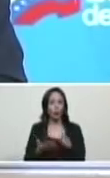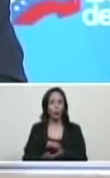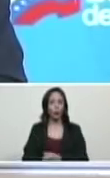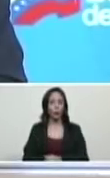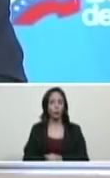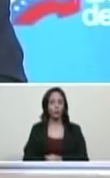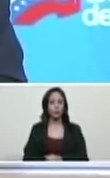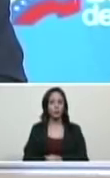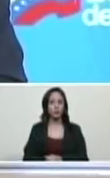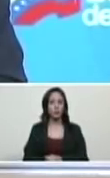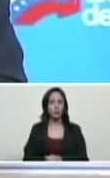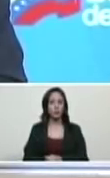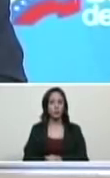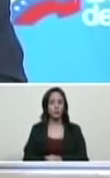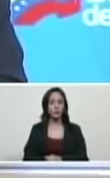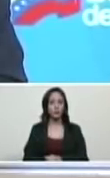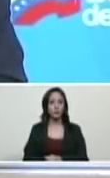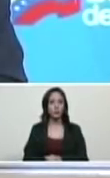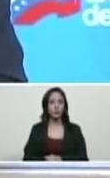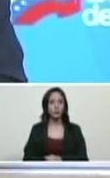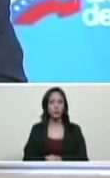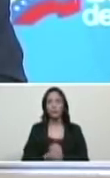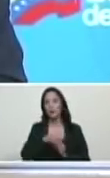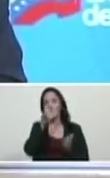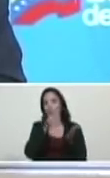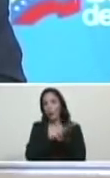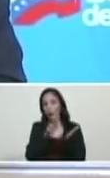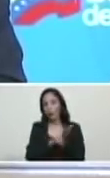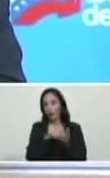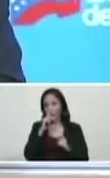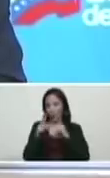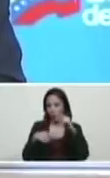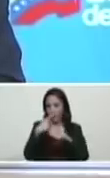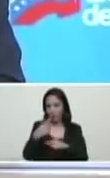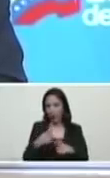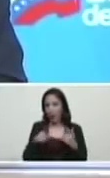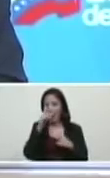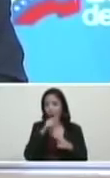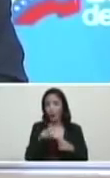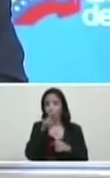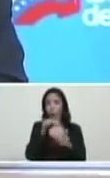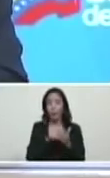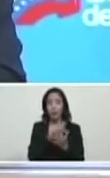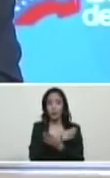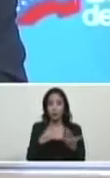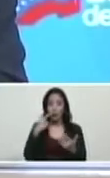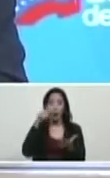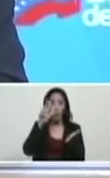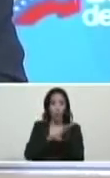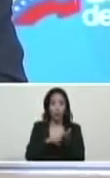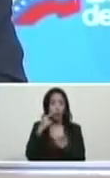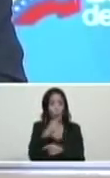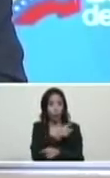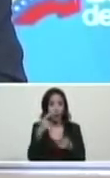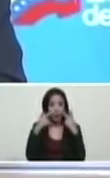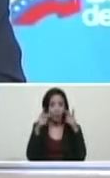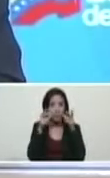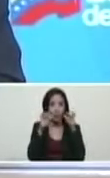bastante grande. Estoy aprobando para el arranque del año 2019, atención emprendedores del